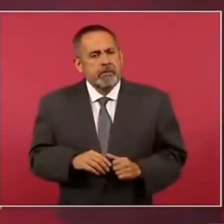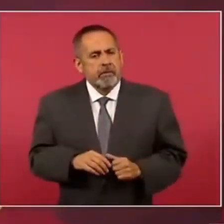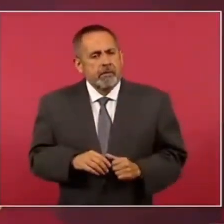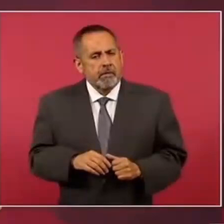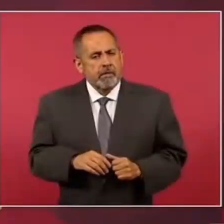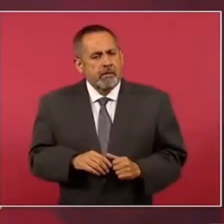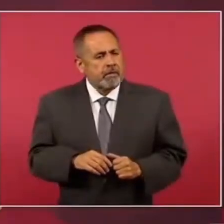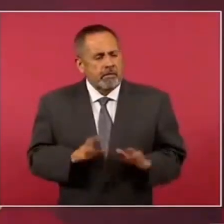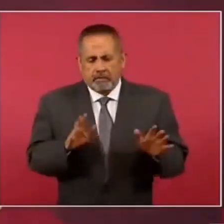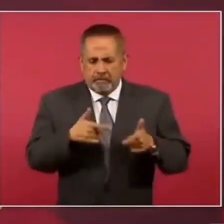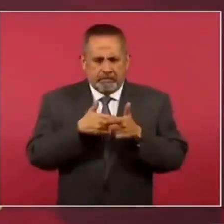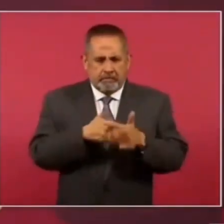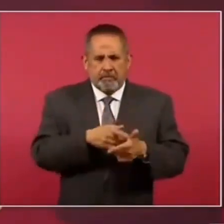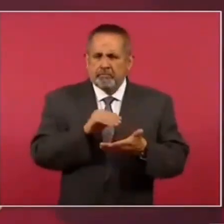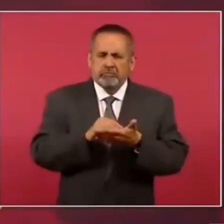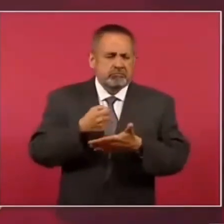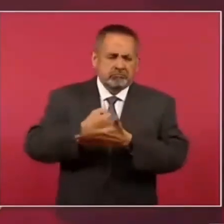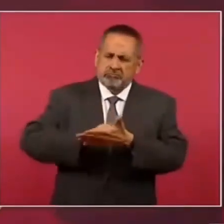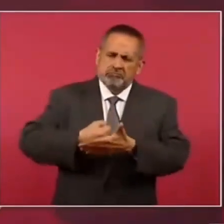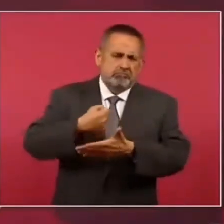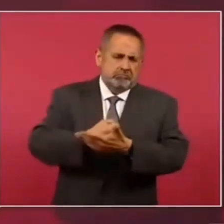Nosotros vamos a seguir peleando